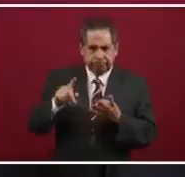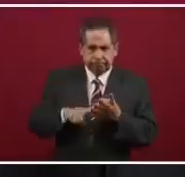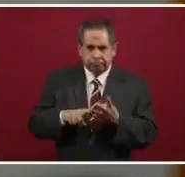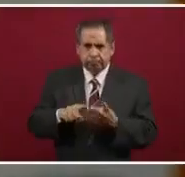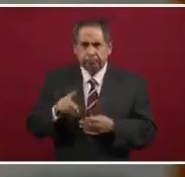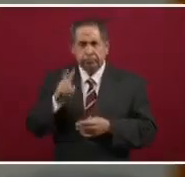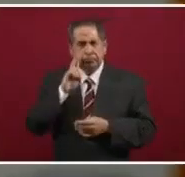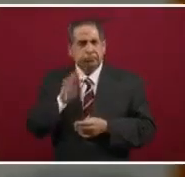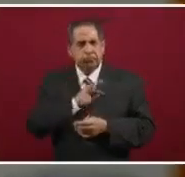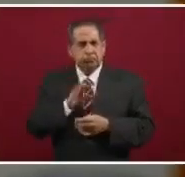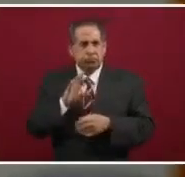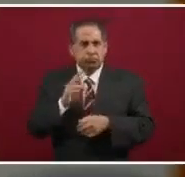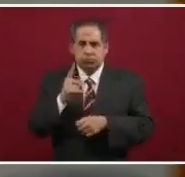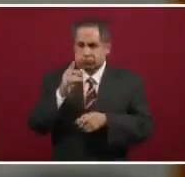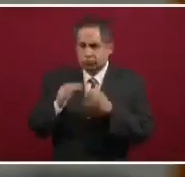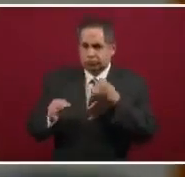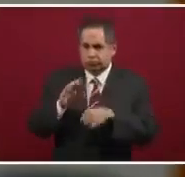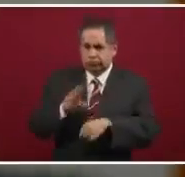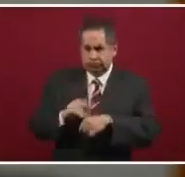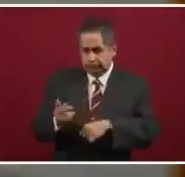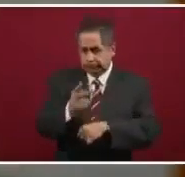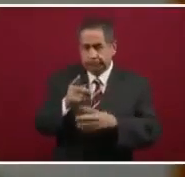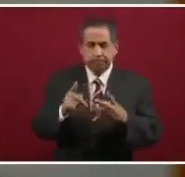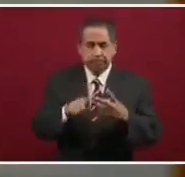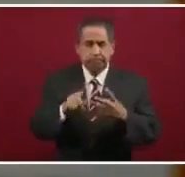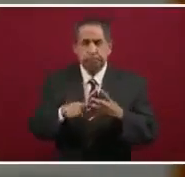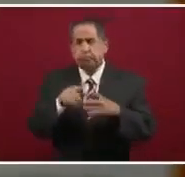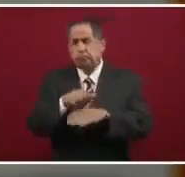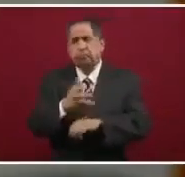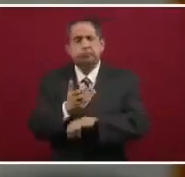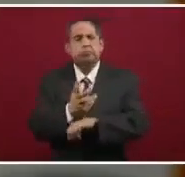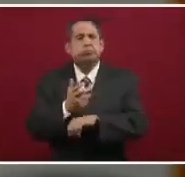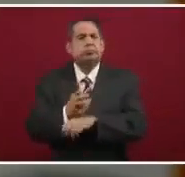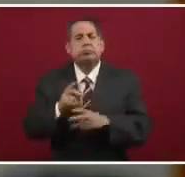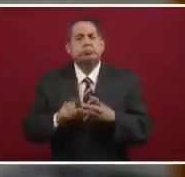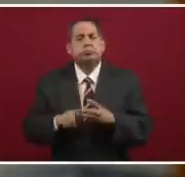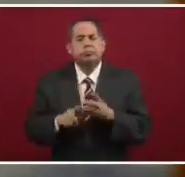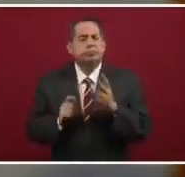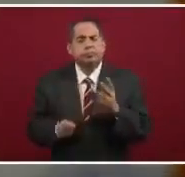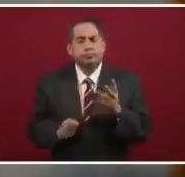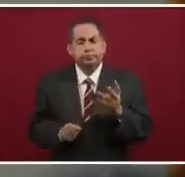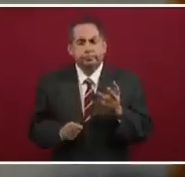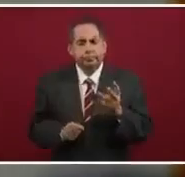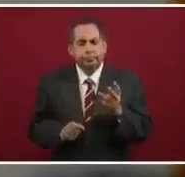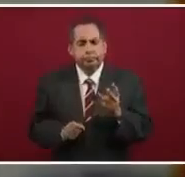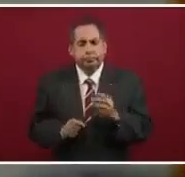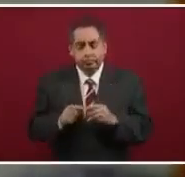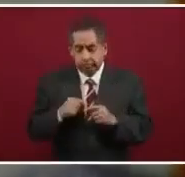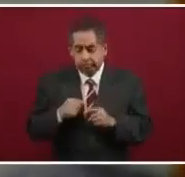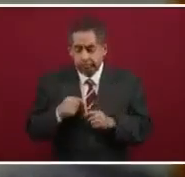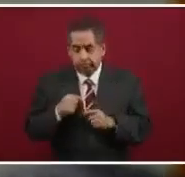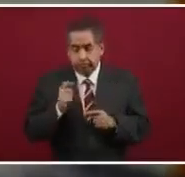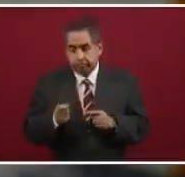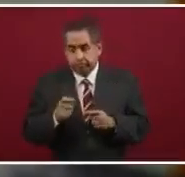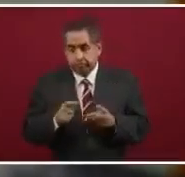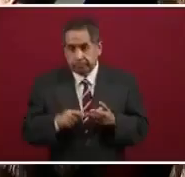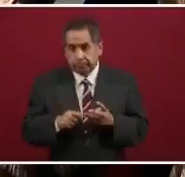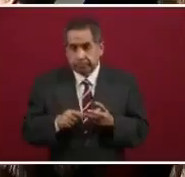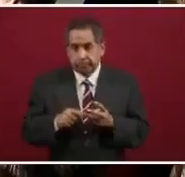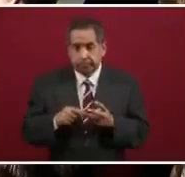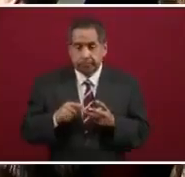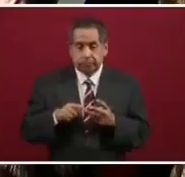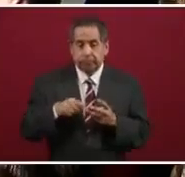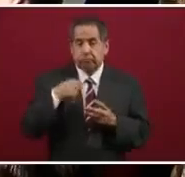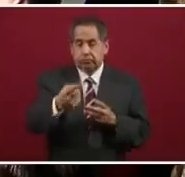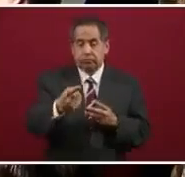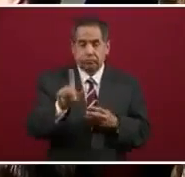me permite una pregunta más sobre el tema de Estados Unidos, pues justo en una semana de aquí al